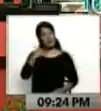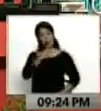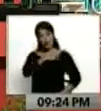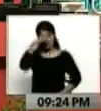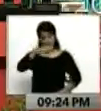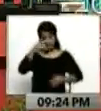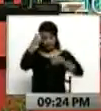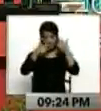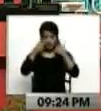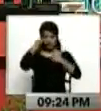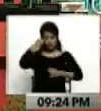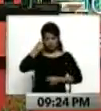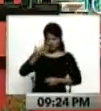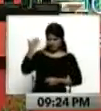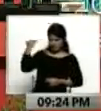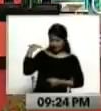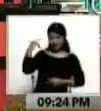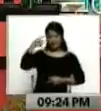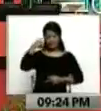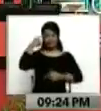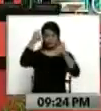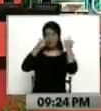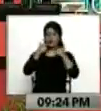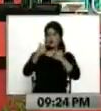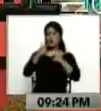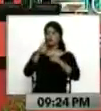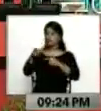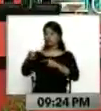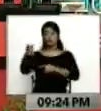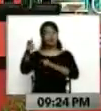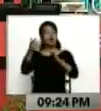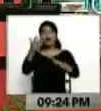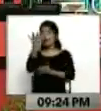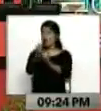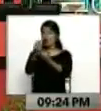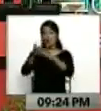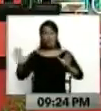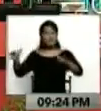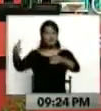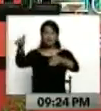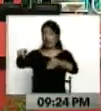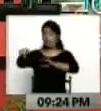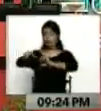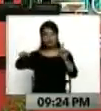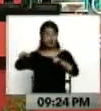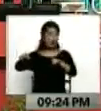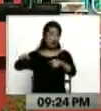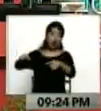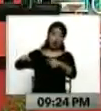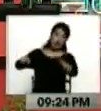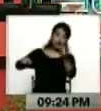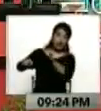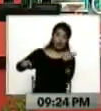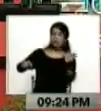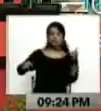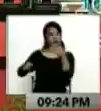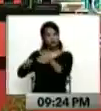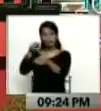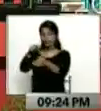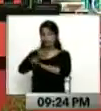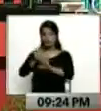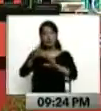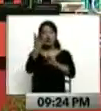comunales comante Chávez pues recuerden aquel El golpe de Timón el comandante dijo como una eso es una tarea pendiente que